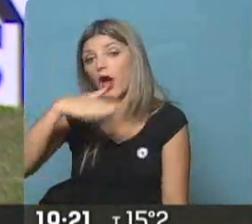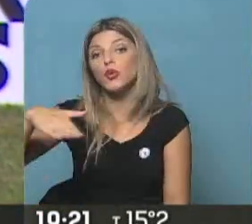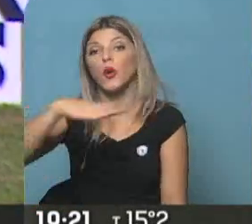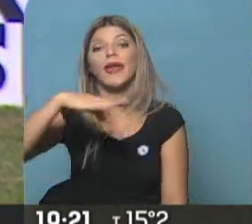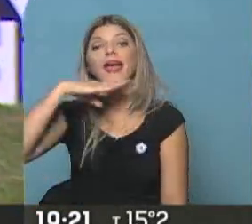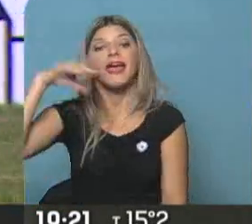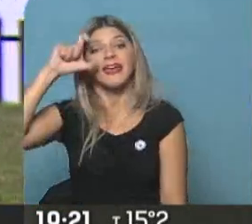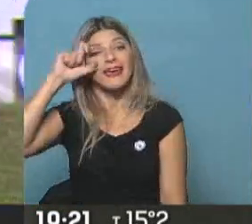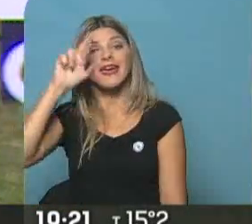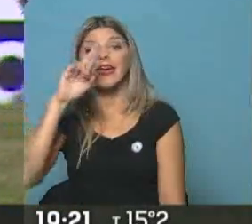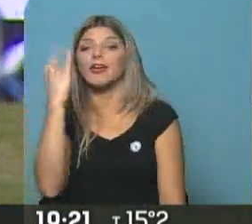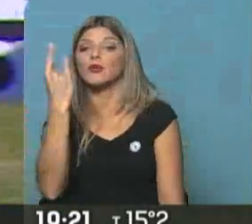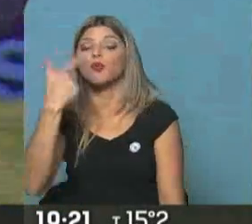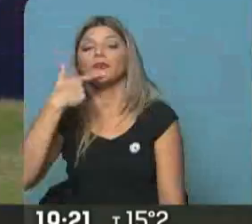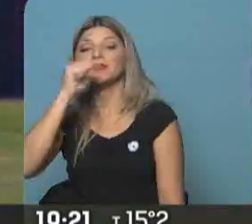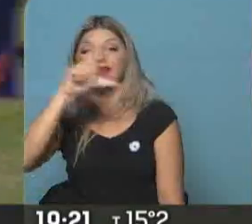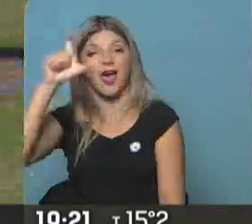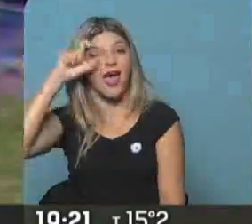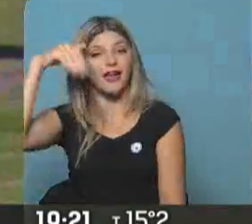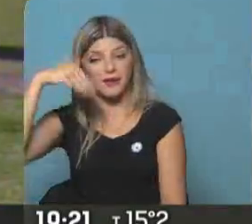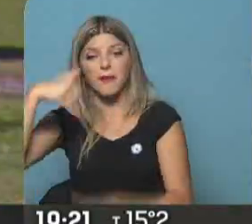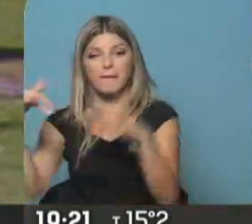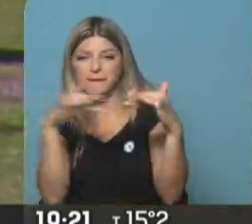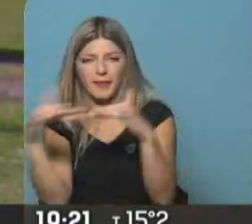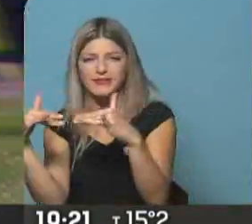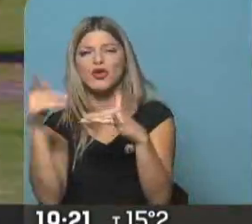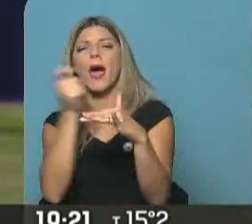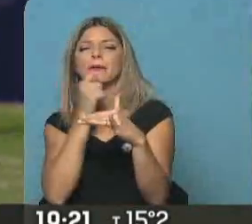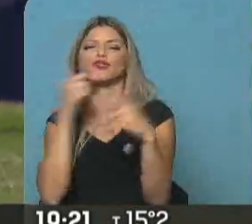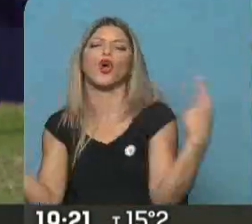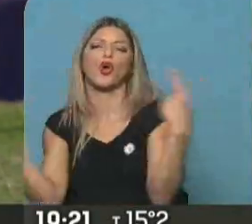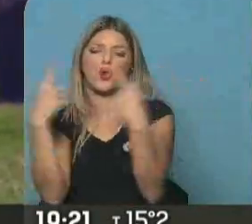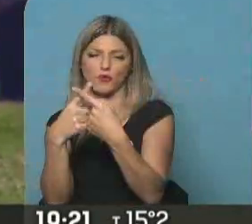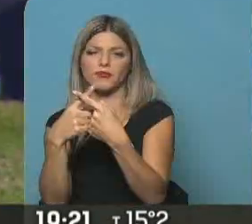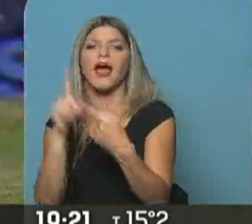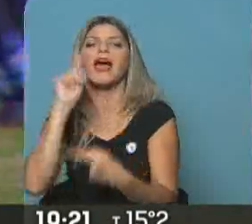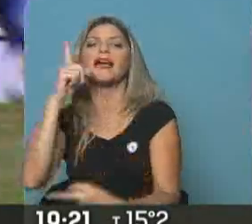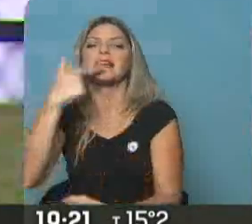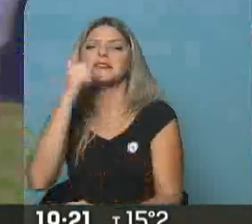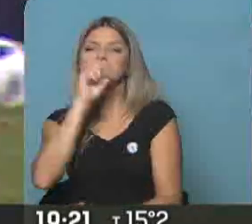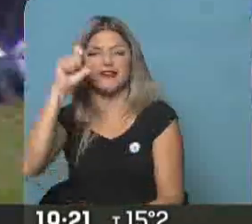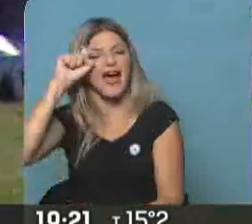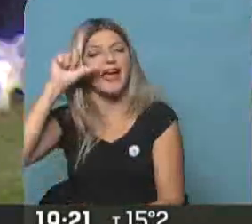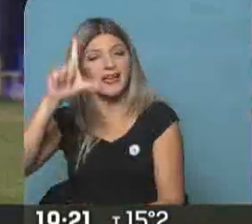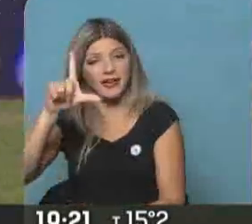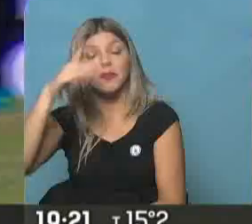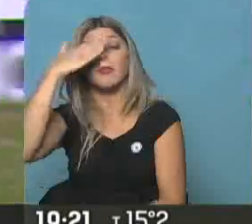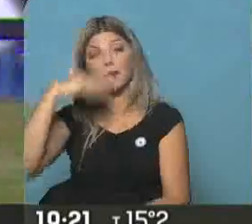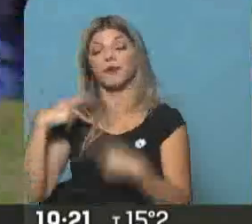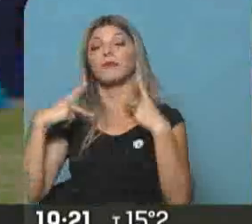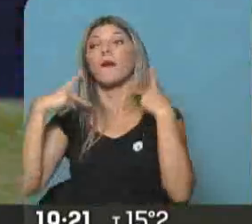cambiado. El amistoso frente a Israel y luego ya sí viajar rumbo a Moscú primero y Bronitsi más tarde para